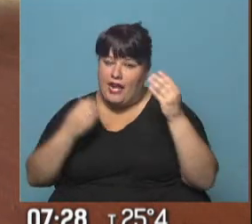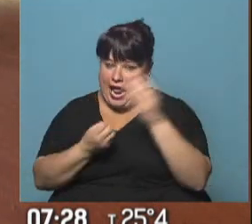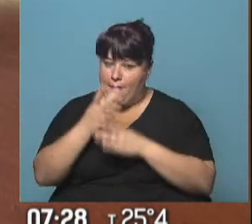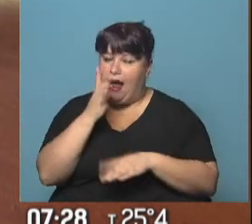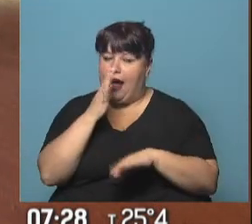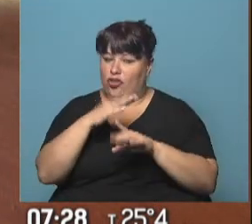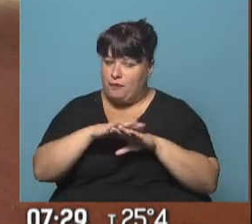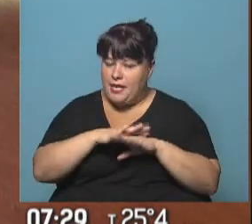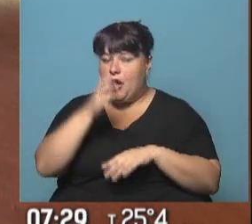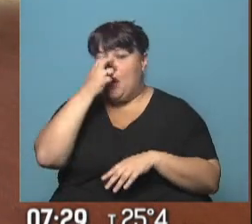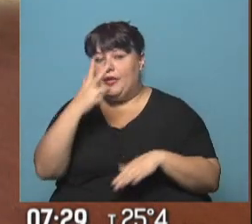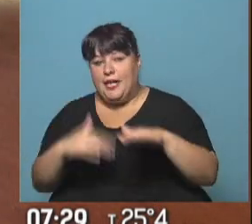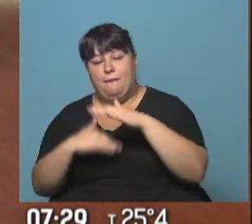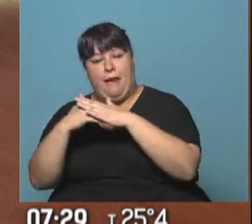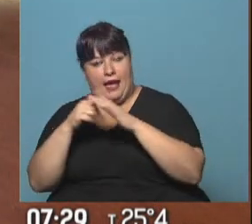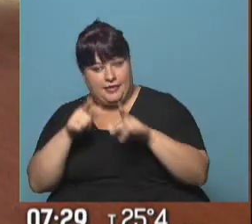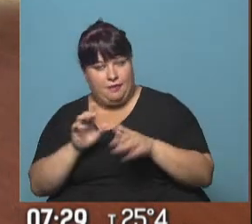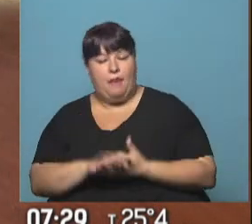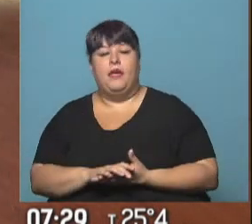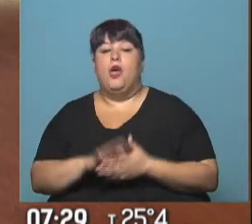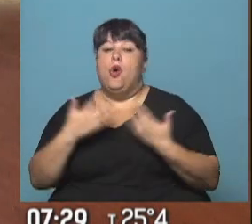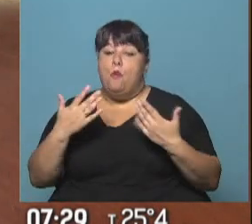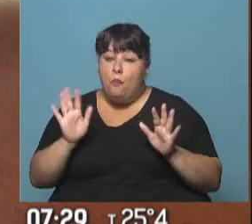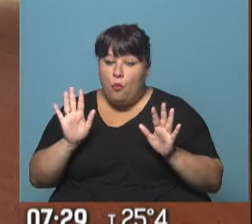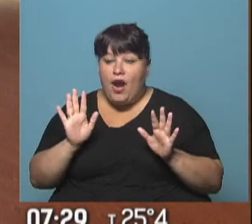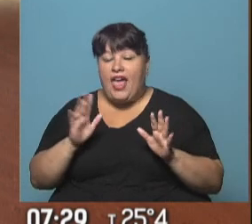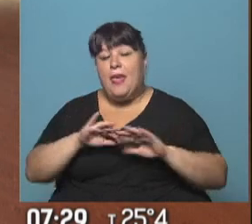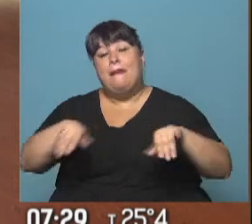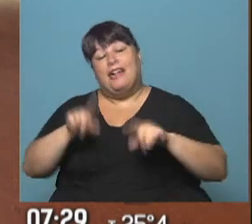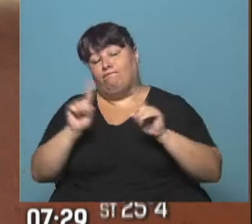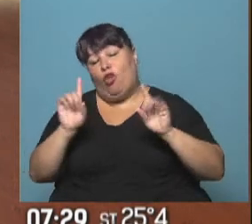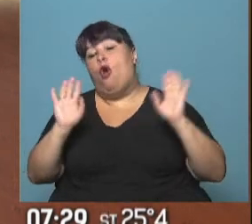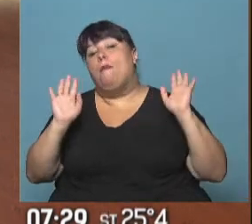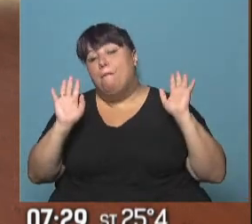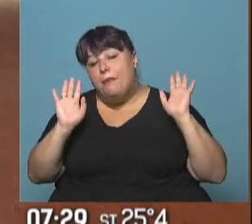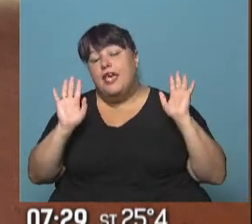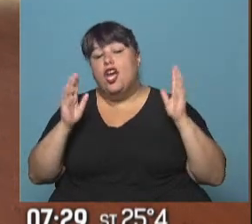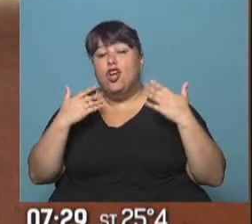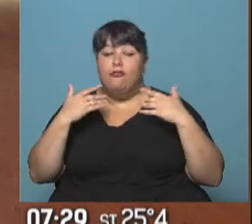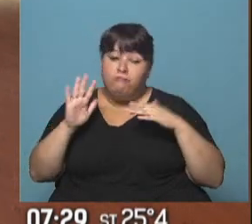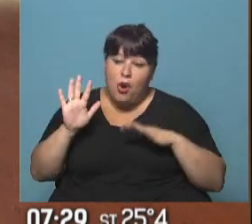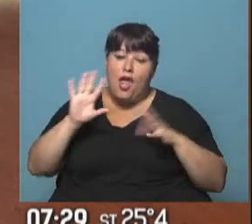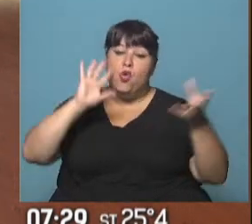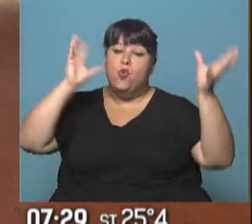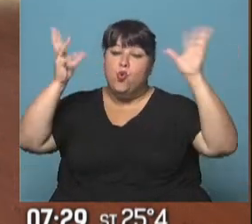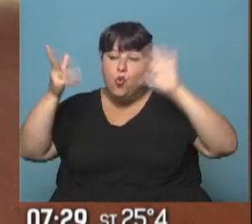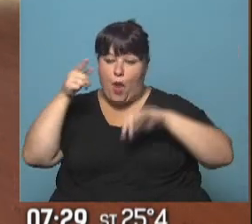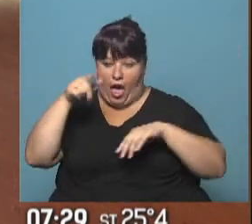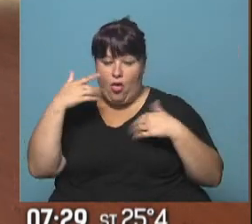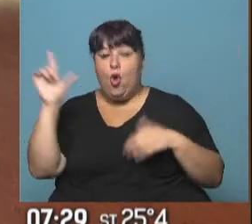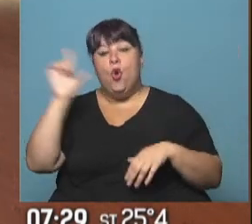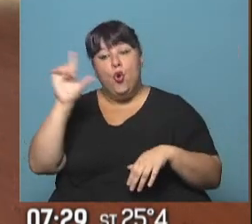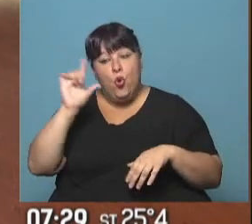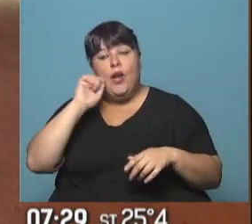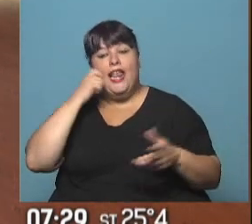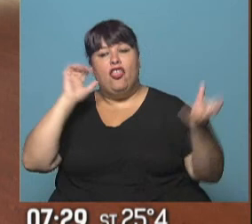con 14 de mínima, 23 grados será la temperatura máxima. Posiblemente no sea un día de playa, pero posiblemente tengan mucha nube allí. El lunes,